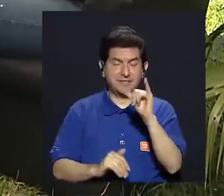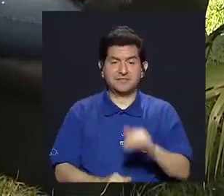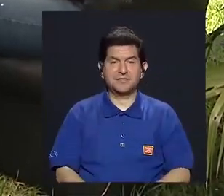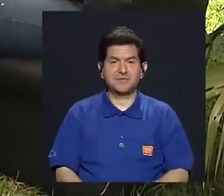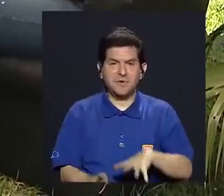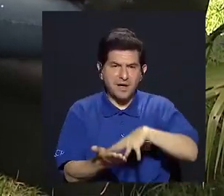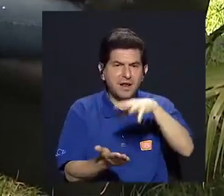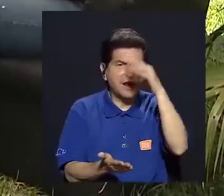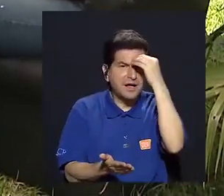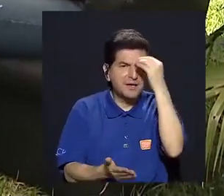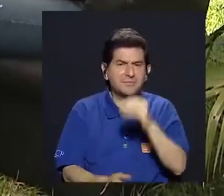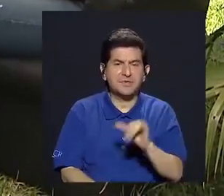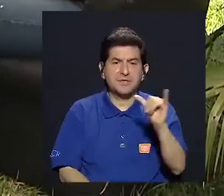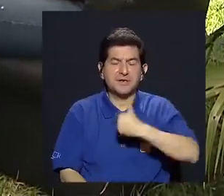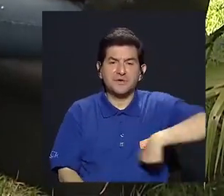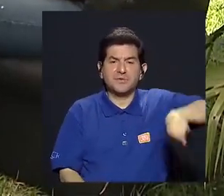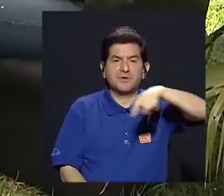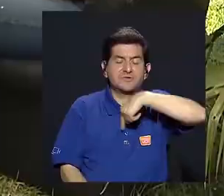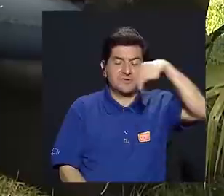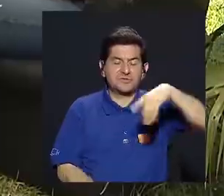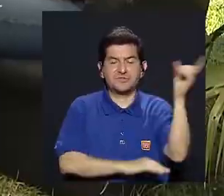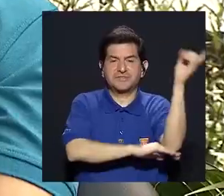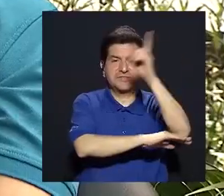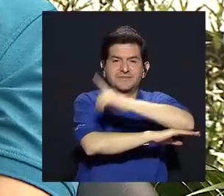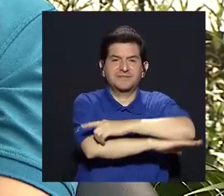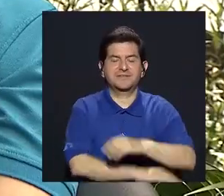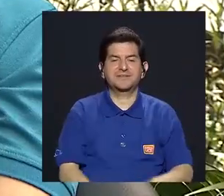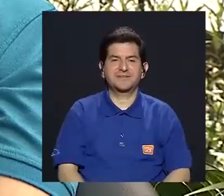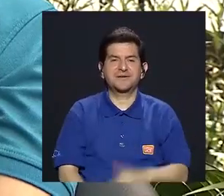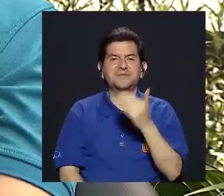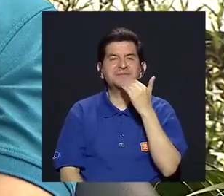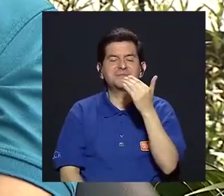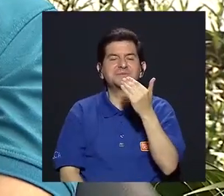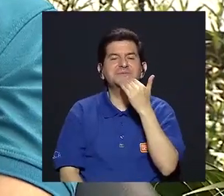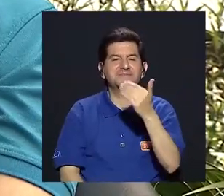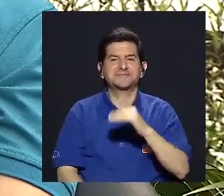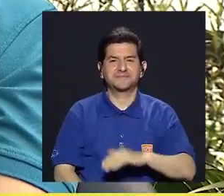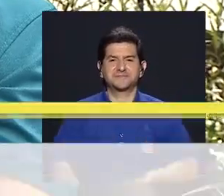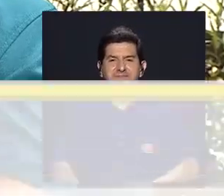ver un poco más así como aprendimos nosotros el día de hoy